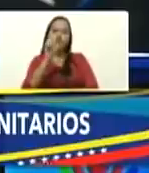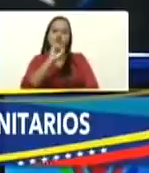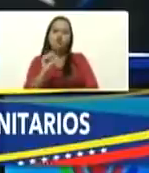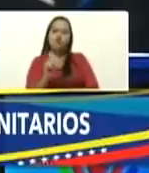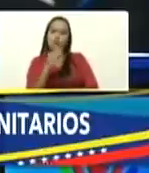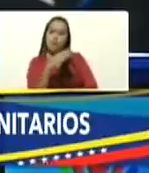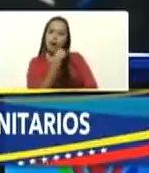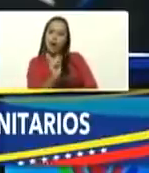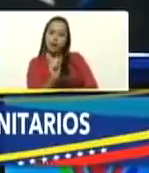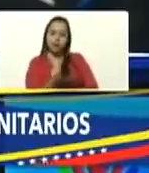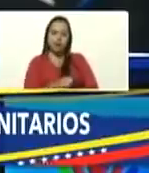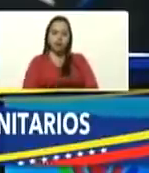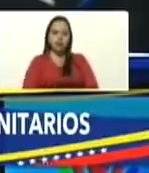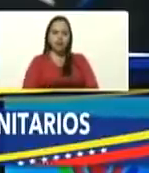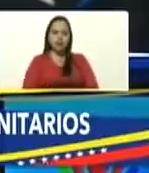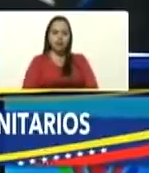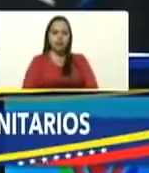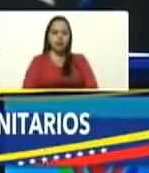sabroso por allá.